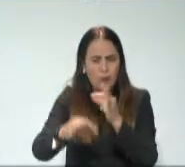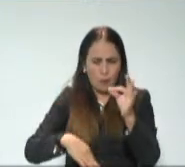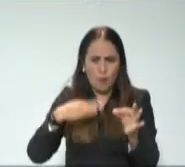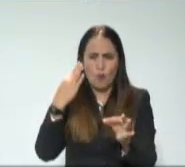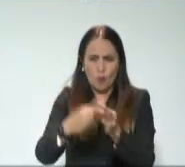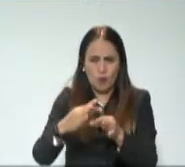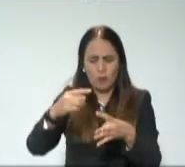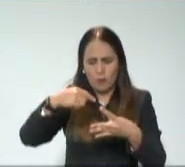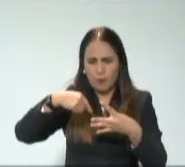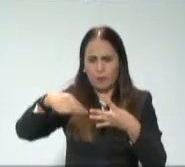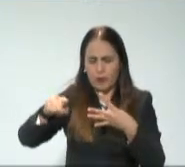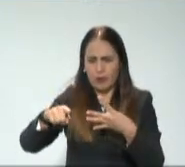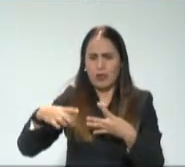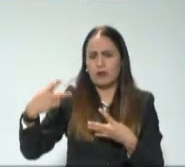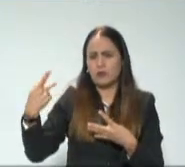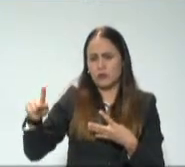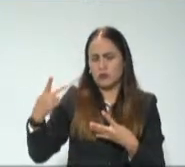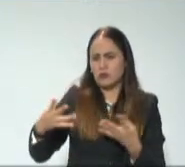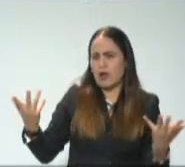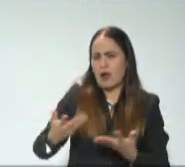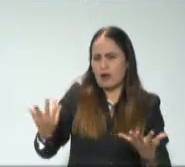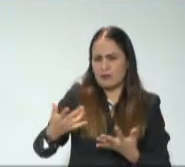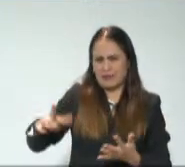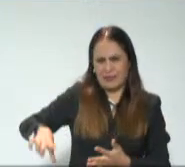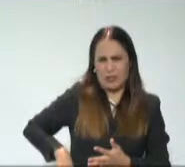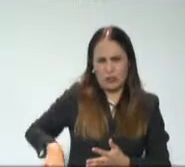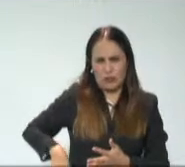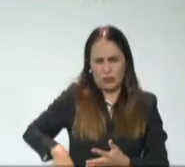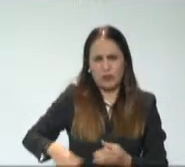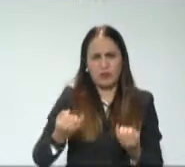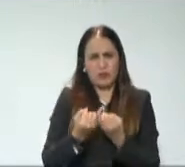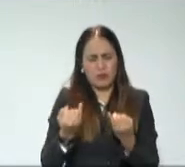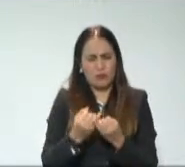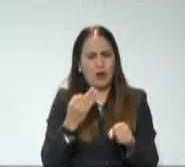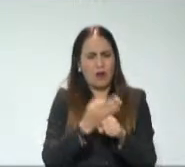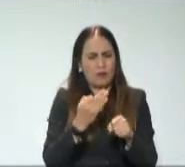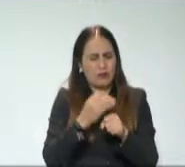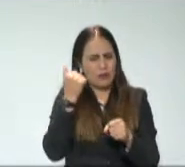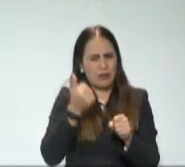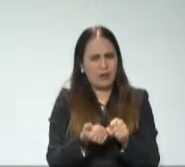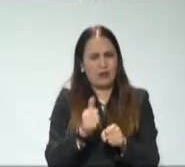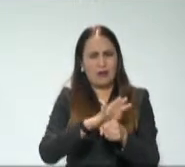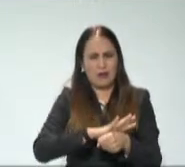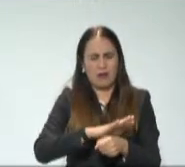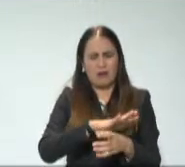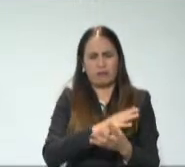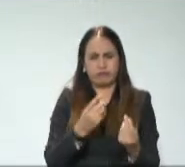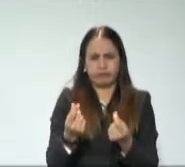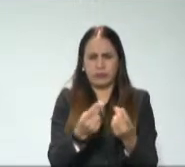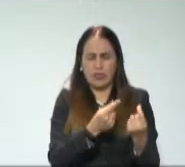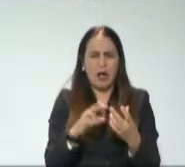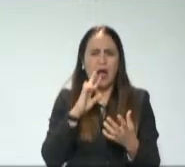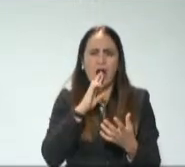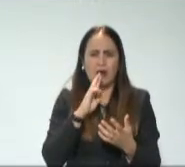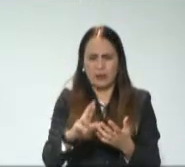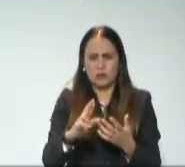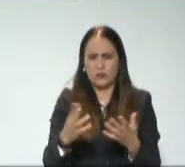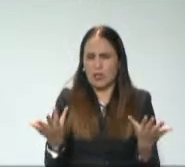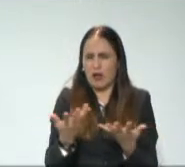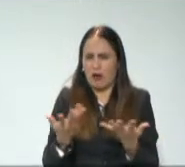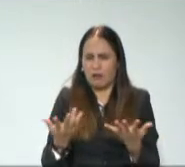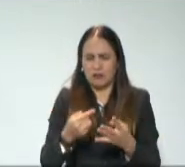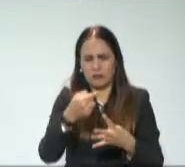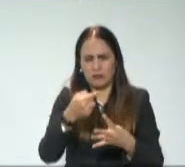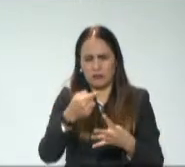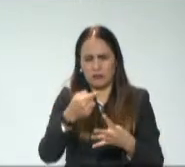actividades de gobierno y a las respuestas durante la actual crisis de la pandemia del covid-19 es así que la